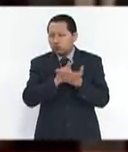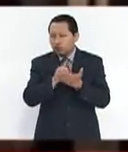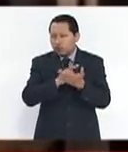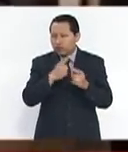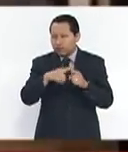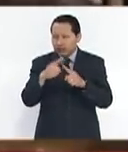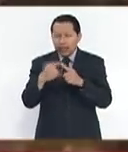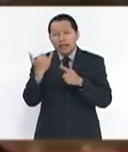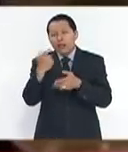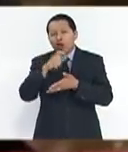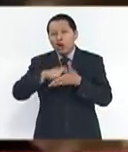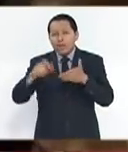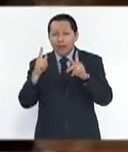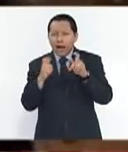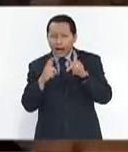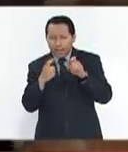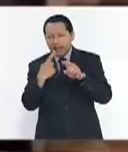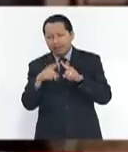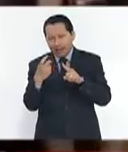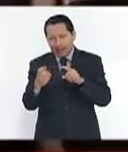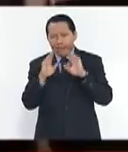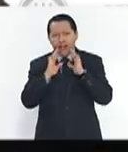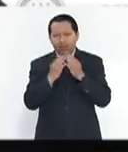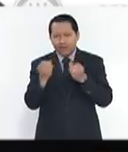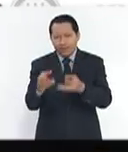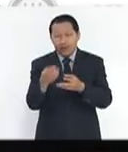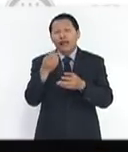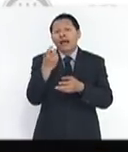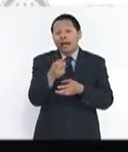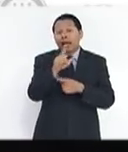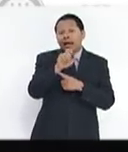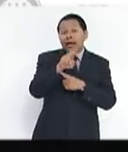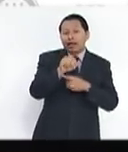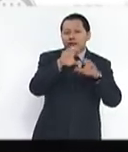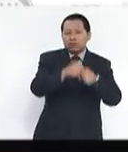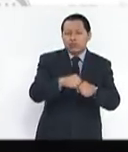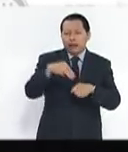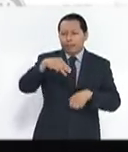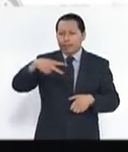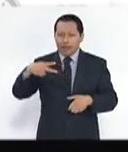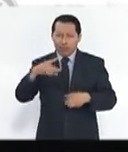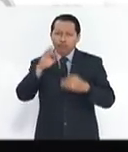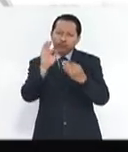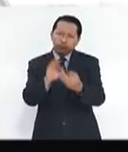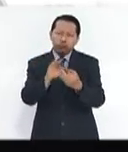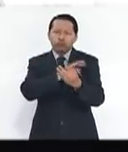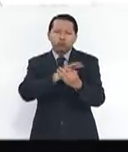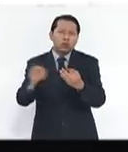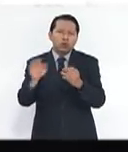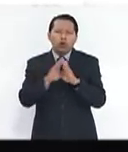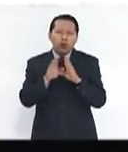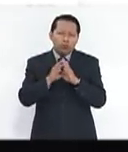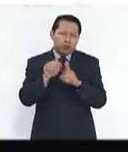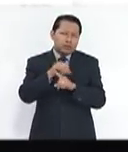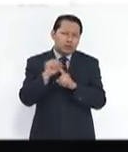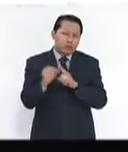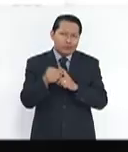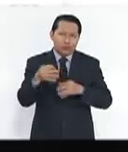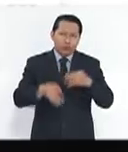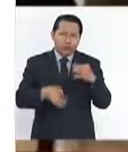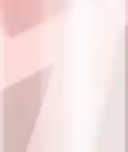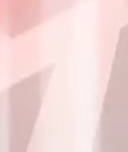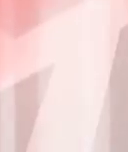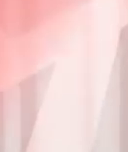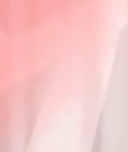armamento para este cártel. Lenin N. fue puesto a disposición del Ministerio Público a fin de determinar su situación